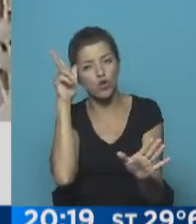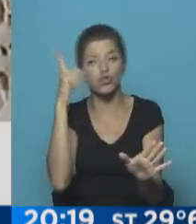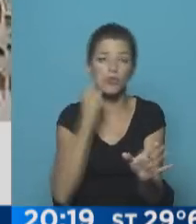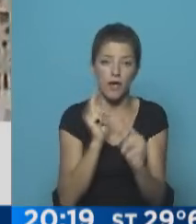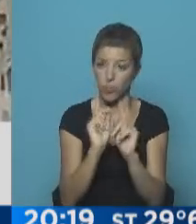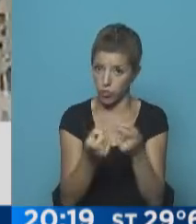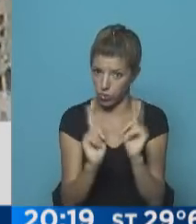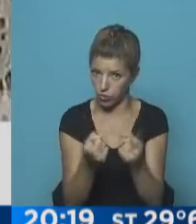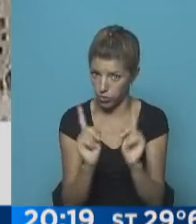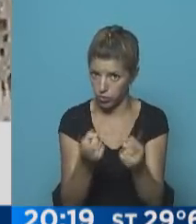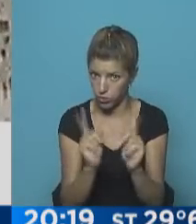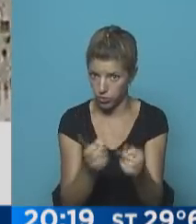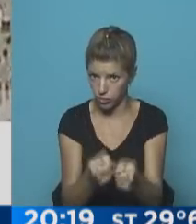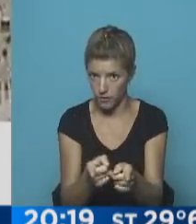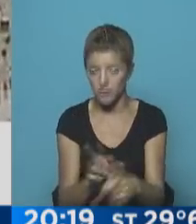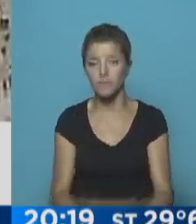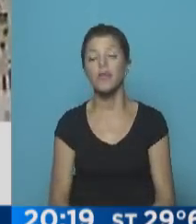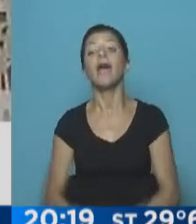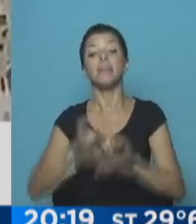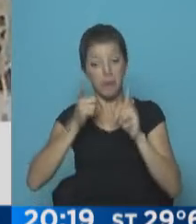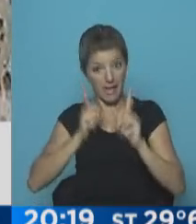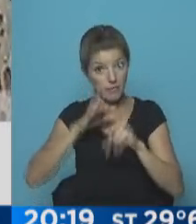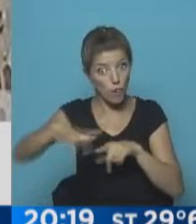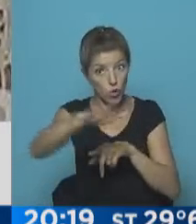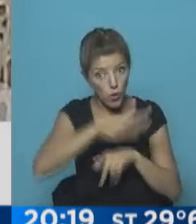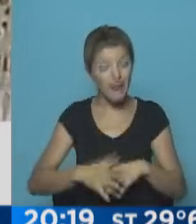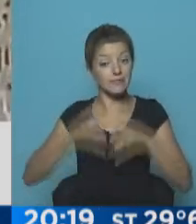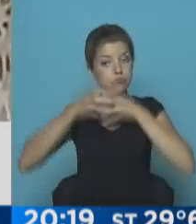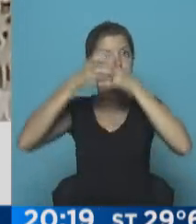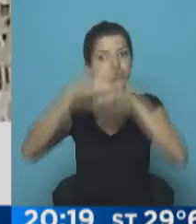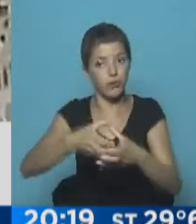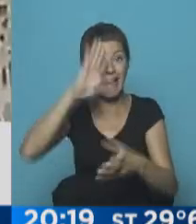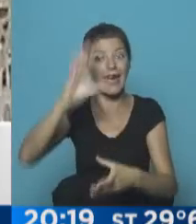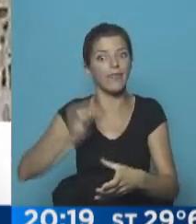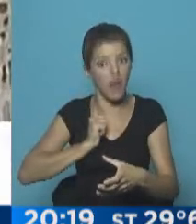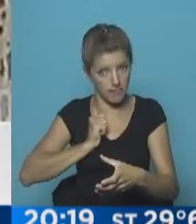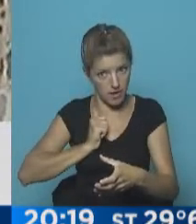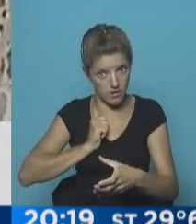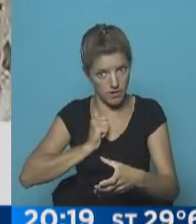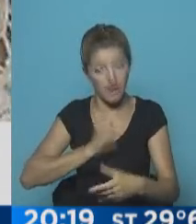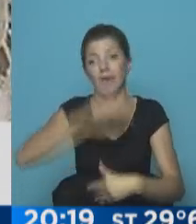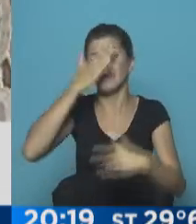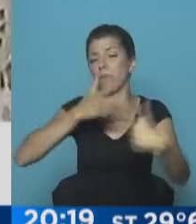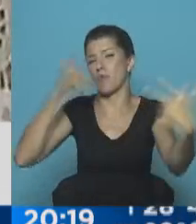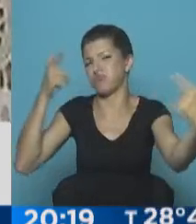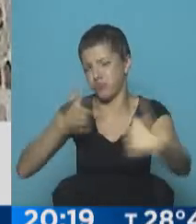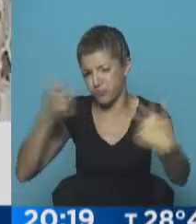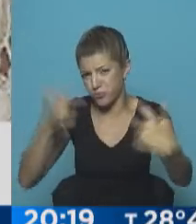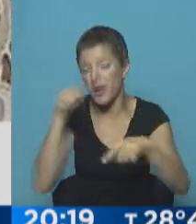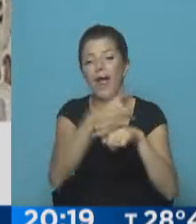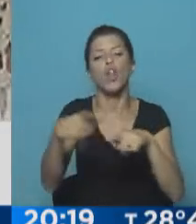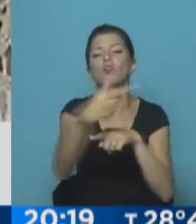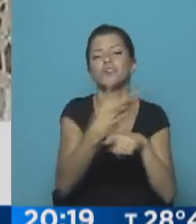6 y 8 días. Ahí llegó entonces Gendarmería y ¿qué pasa? Un tiroteo, ellos se esconden en la